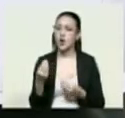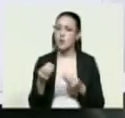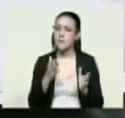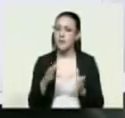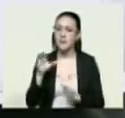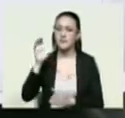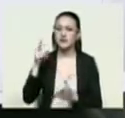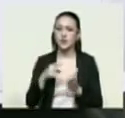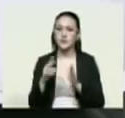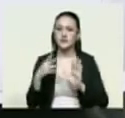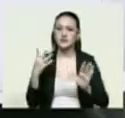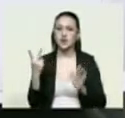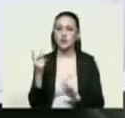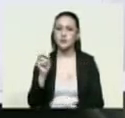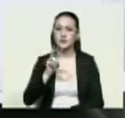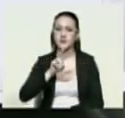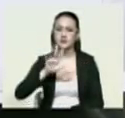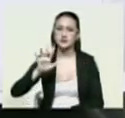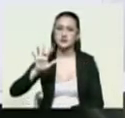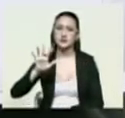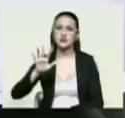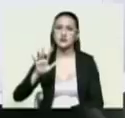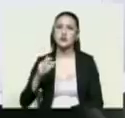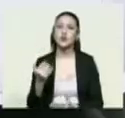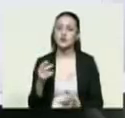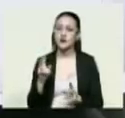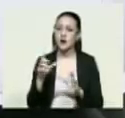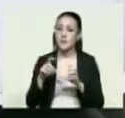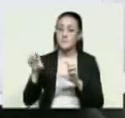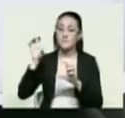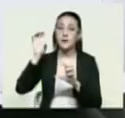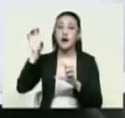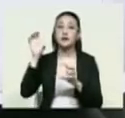Patria 2019-2025, hacía énfasis en el carnet de la